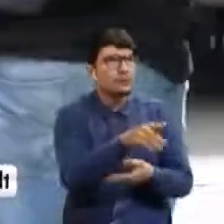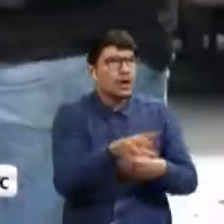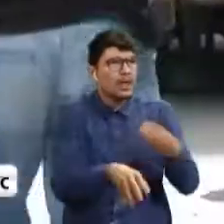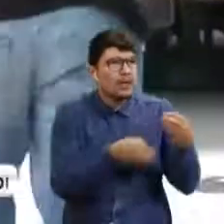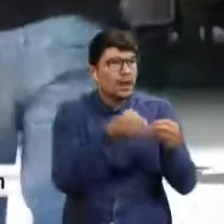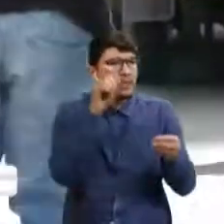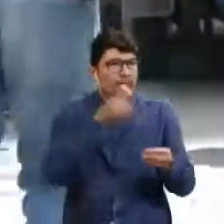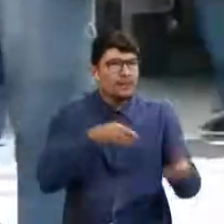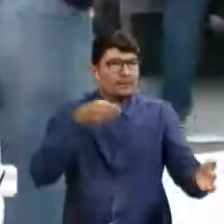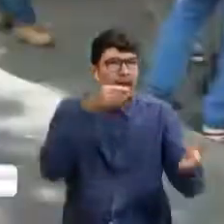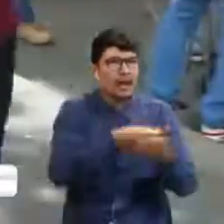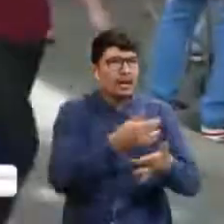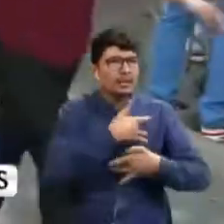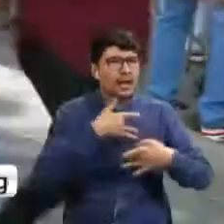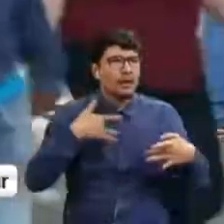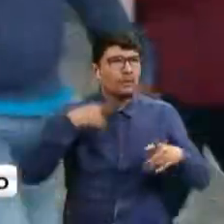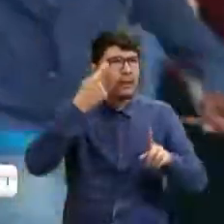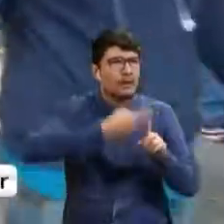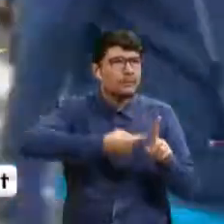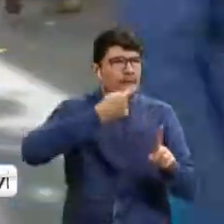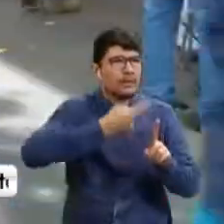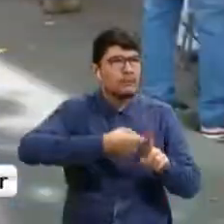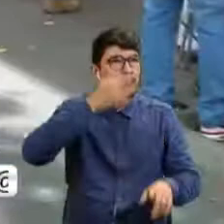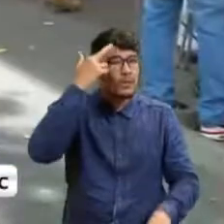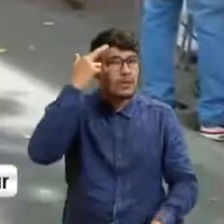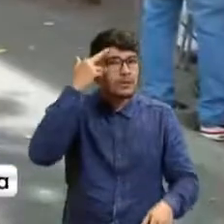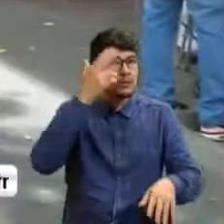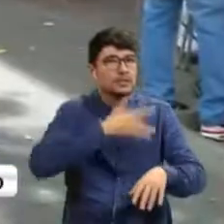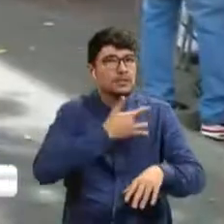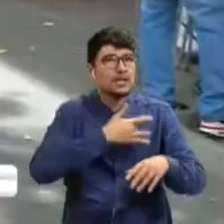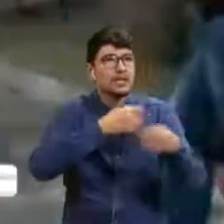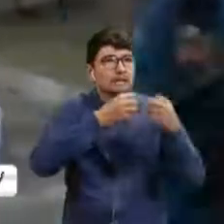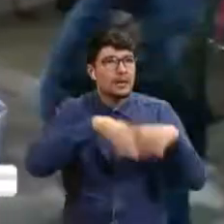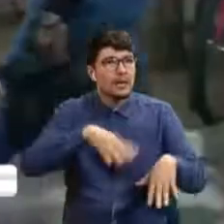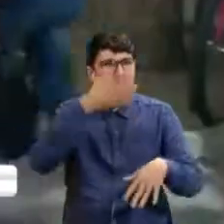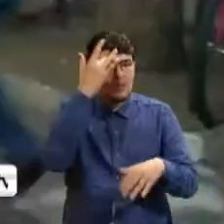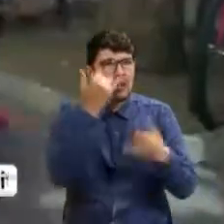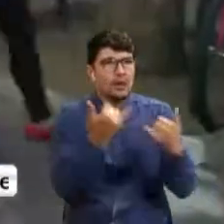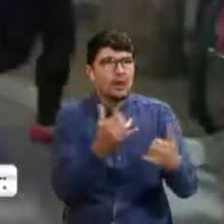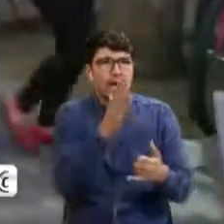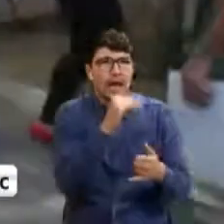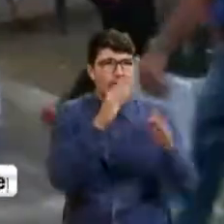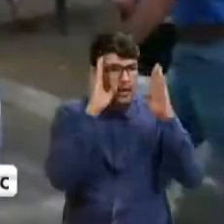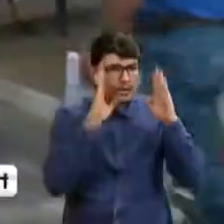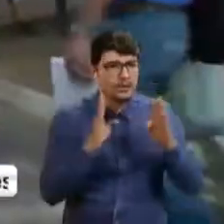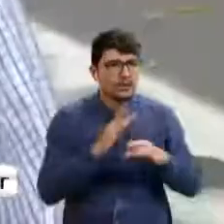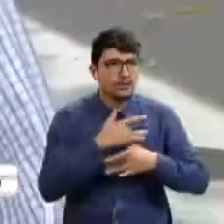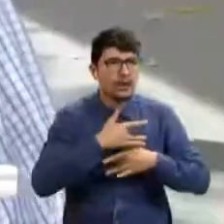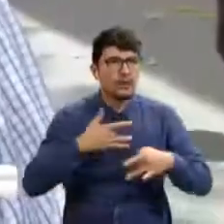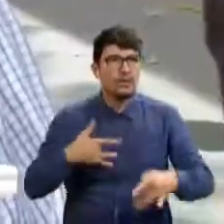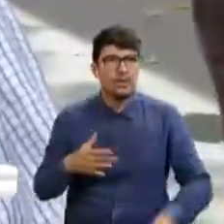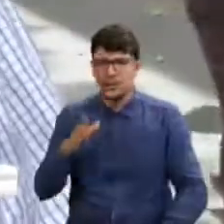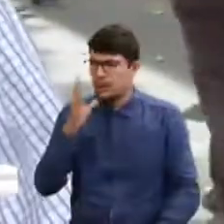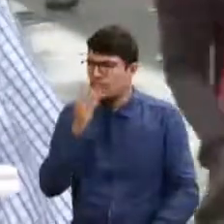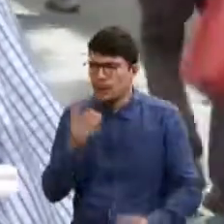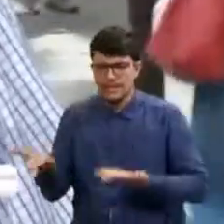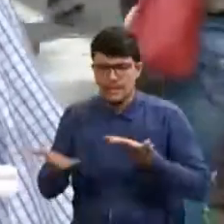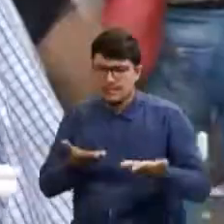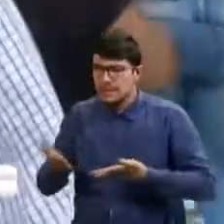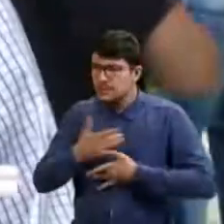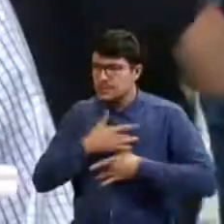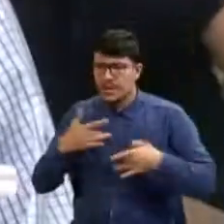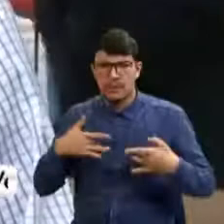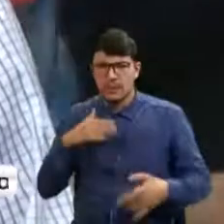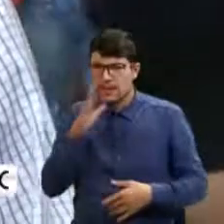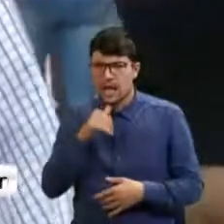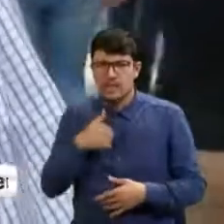pagar salud mensualmente recursos que sienten perdidos pues muchas veces no son atendidos no hay ningún servicio y